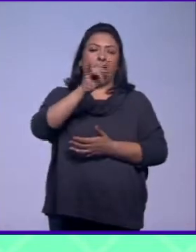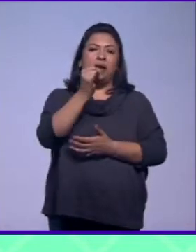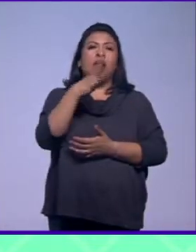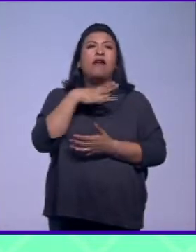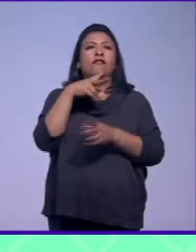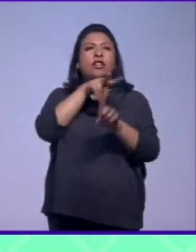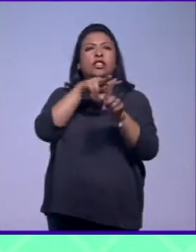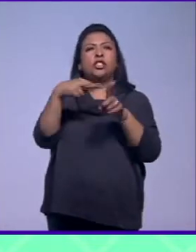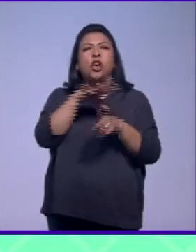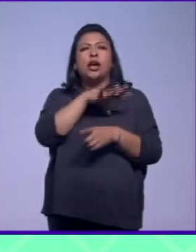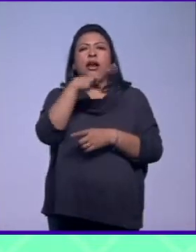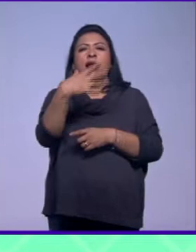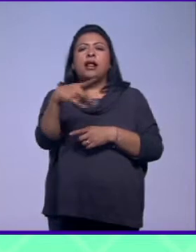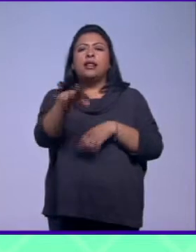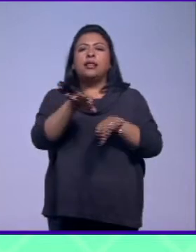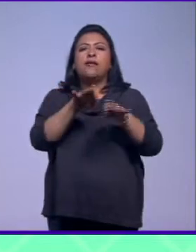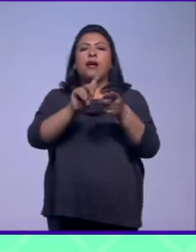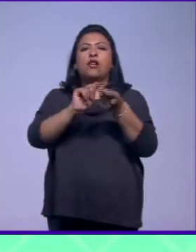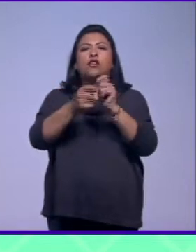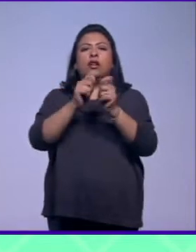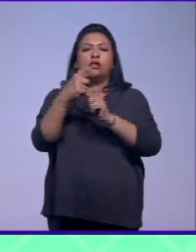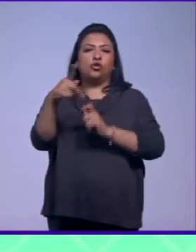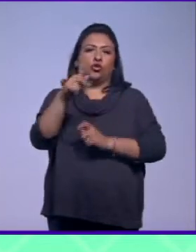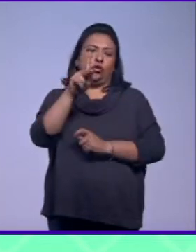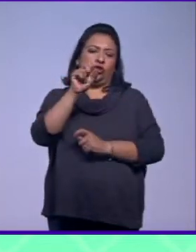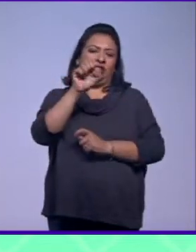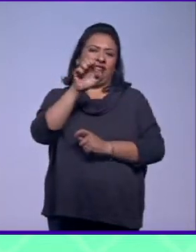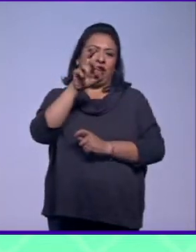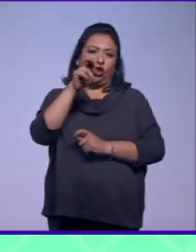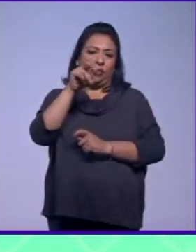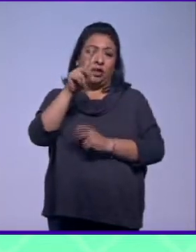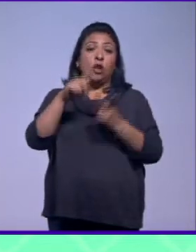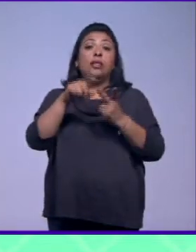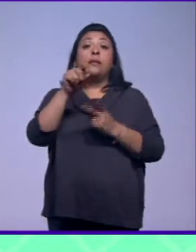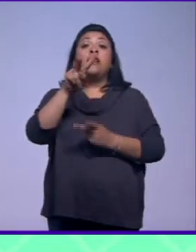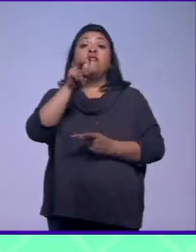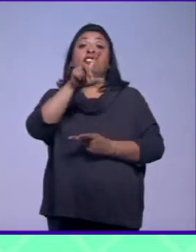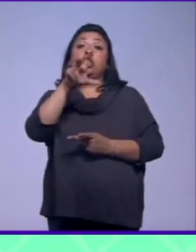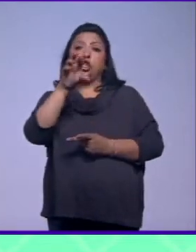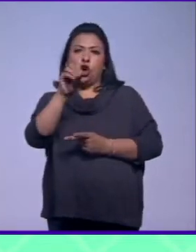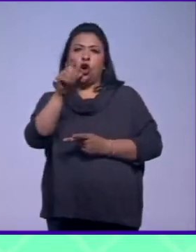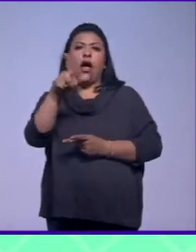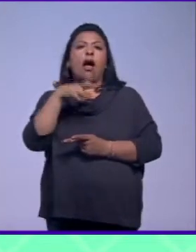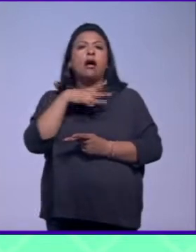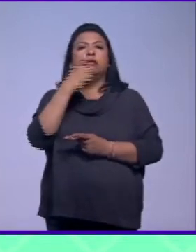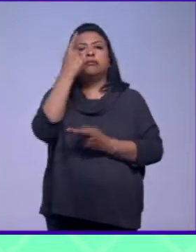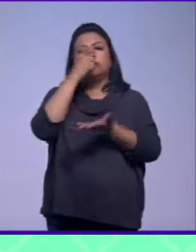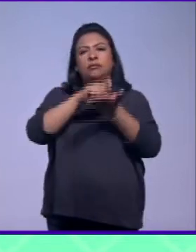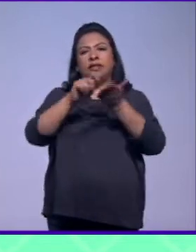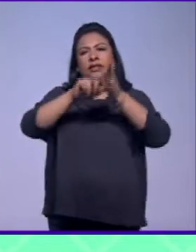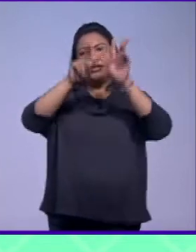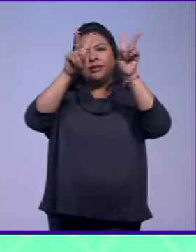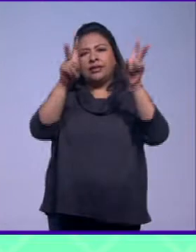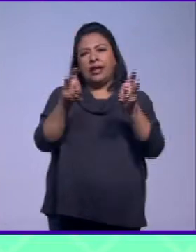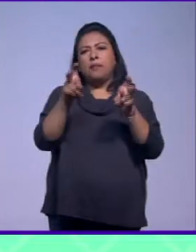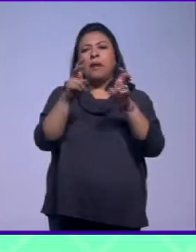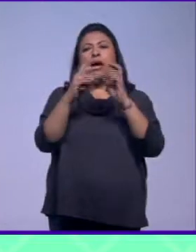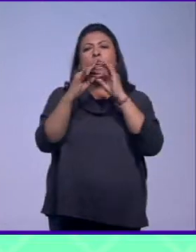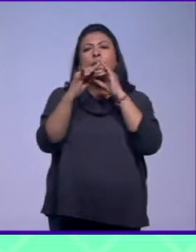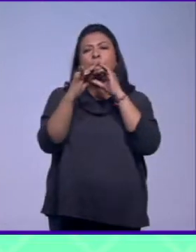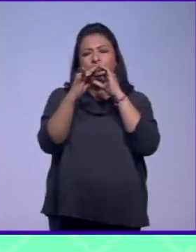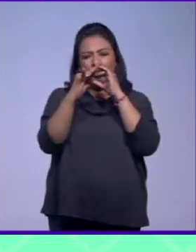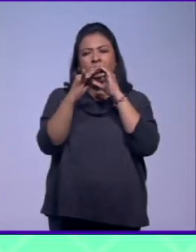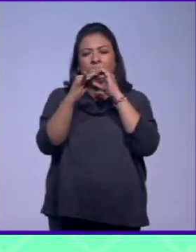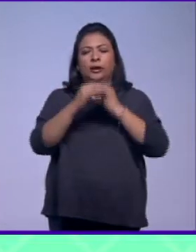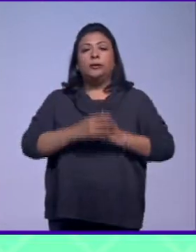de la visión global y el trabajo de traducción de sergio pitol y juan villoro quien se refirió a la obra el tañido de una flauta